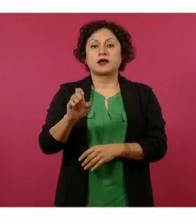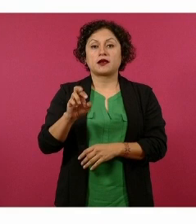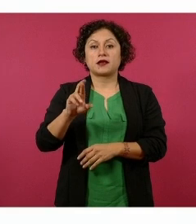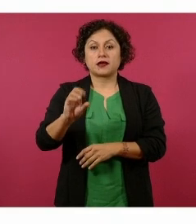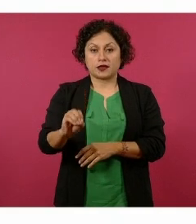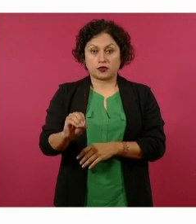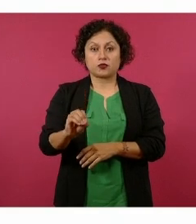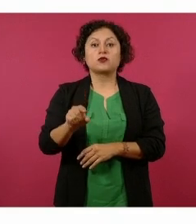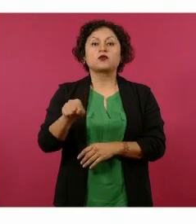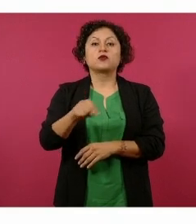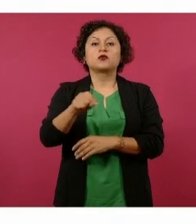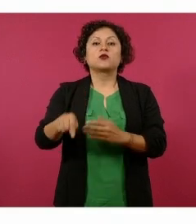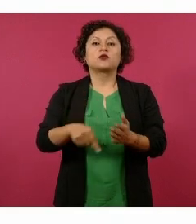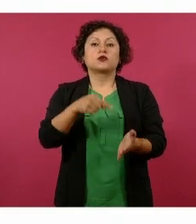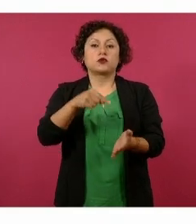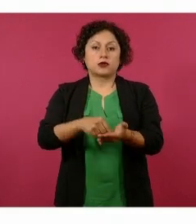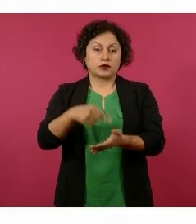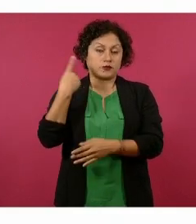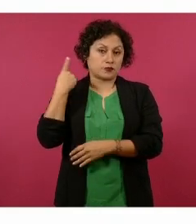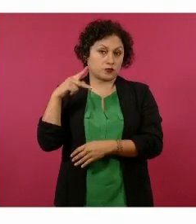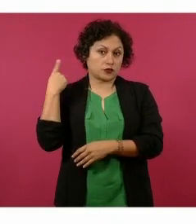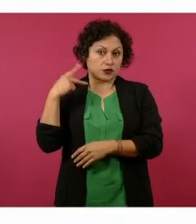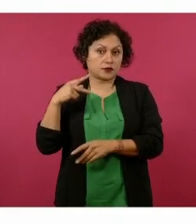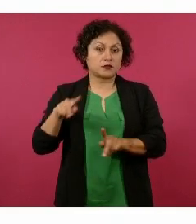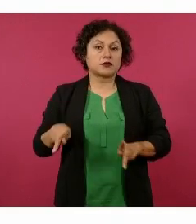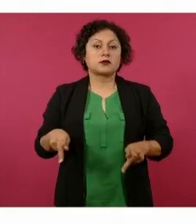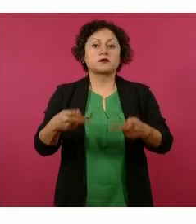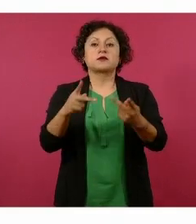Agustino, en Atlixco, Puebla,